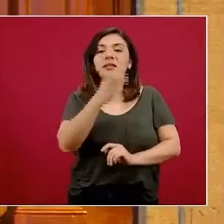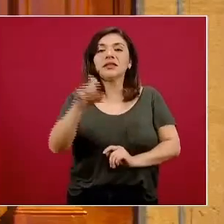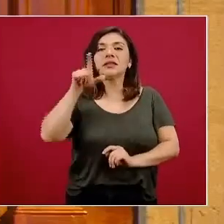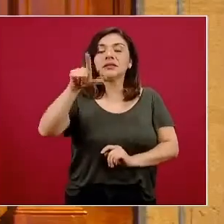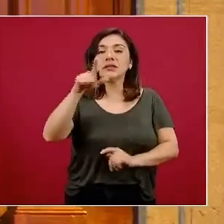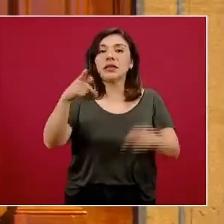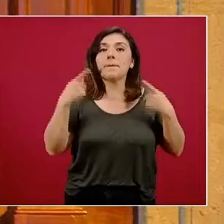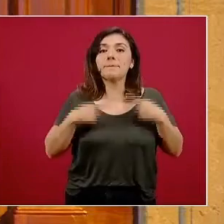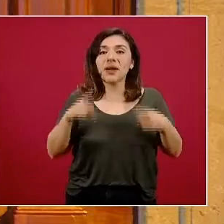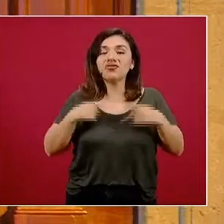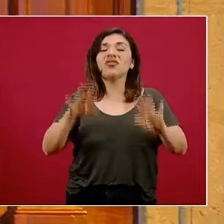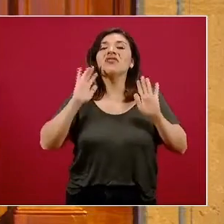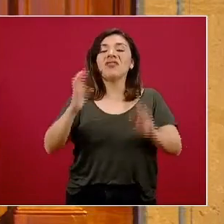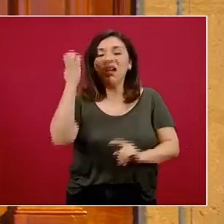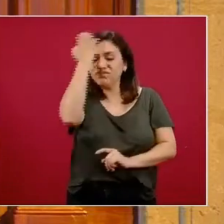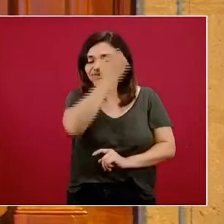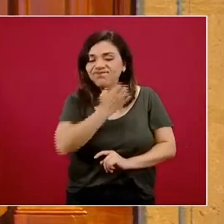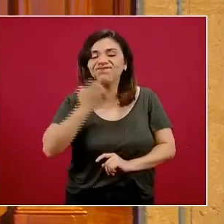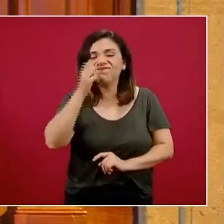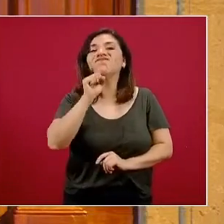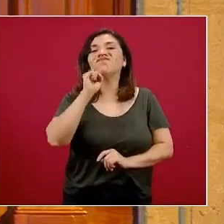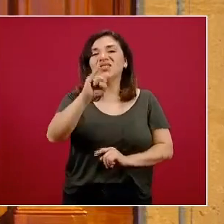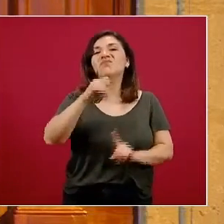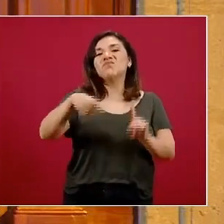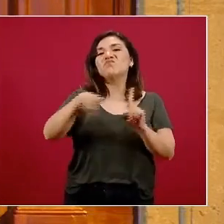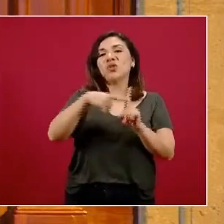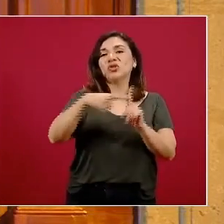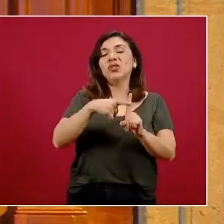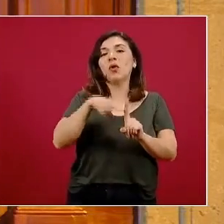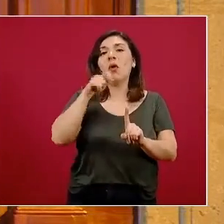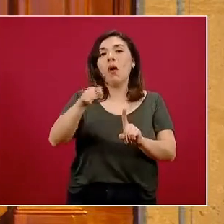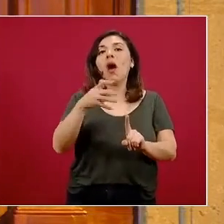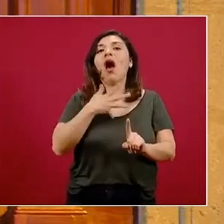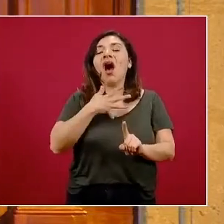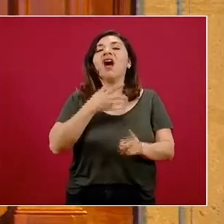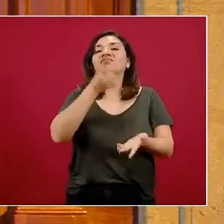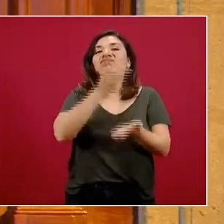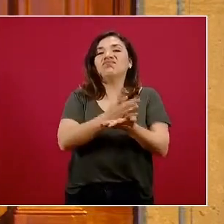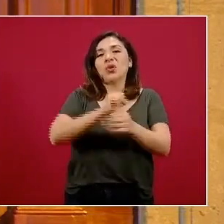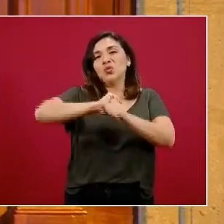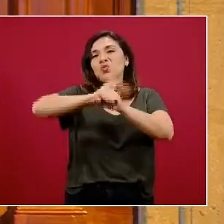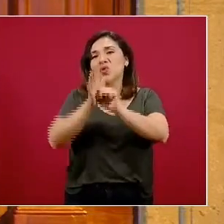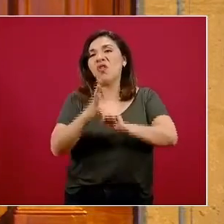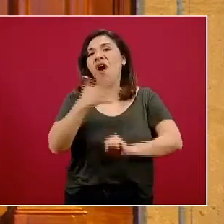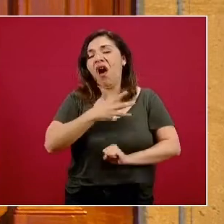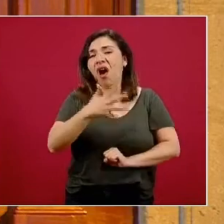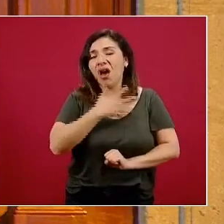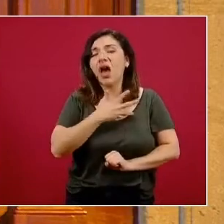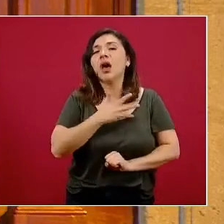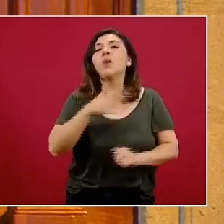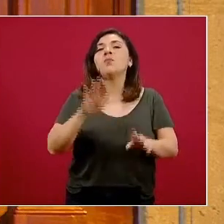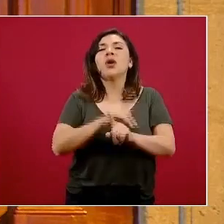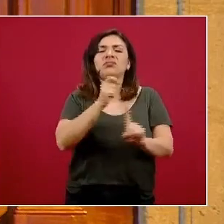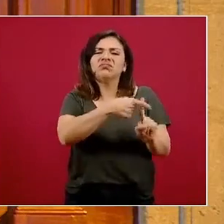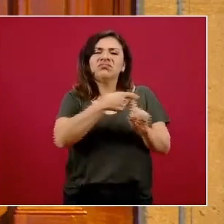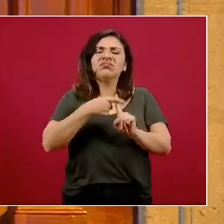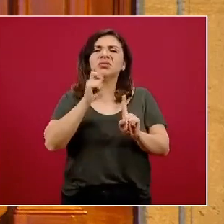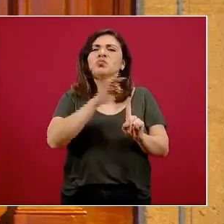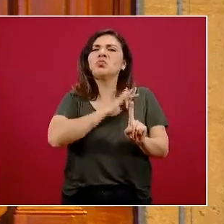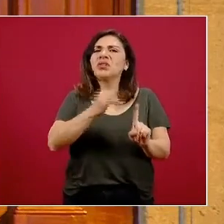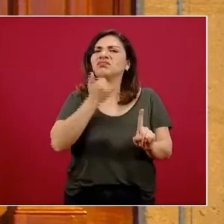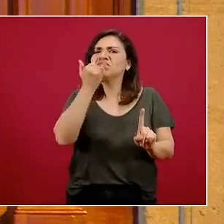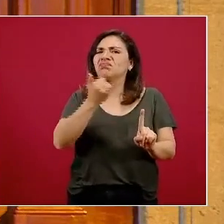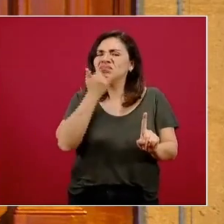730.317 personas que ya dieron positivo a la prueba, se identificó el virus SARS-CoV-2 y dado que presentaban signos y síntomas